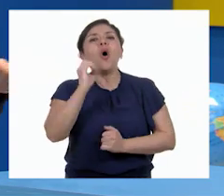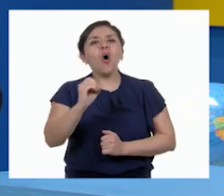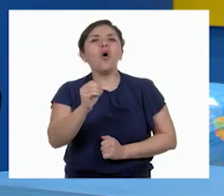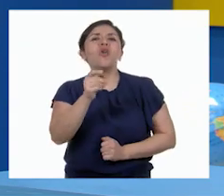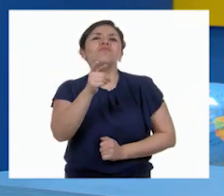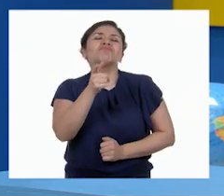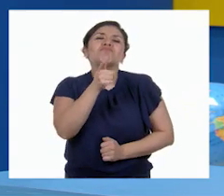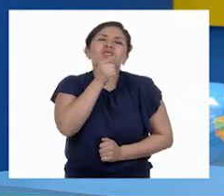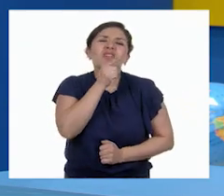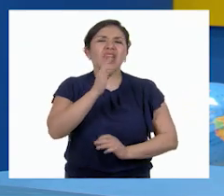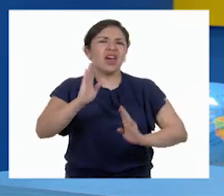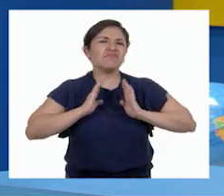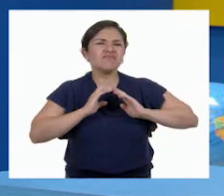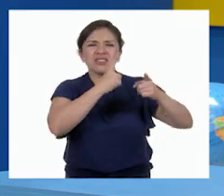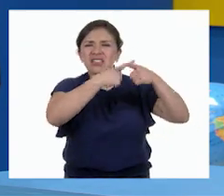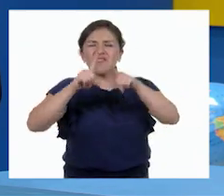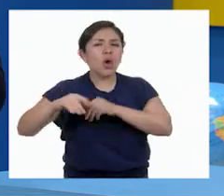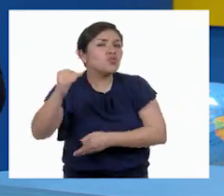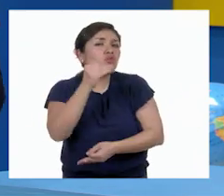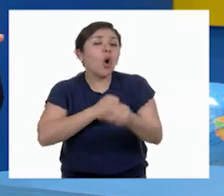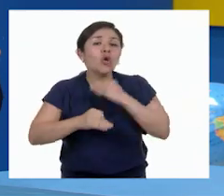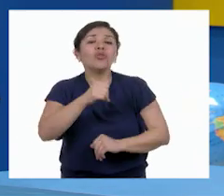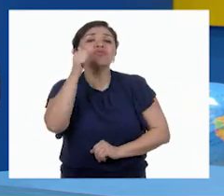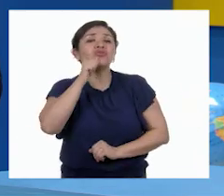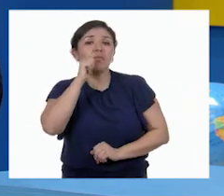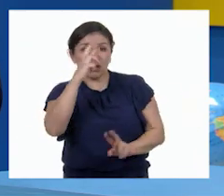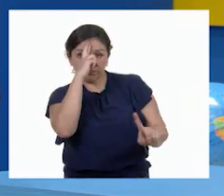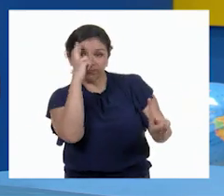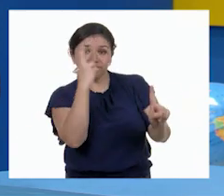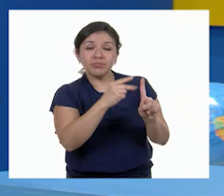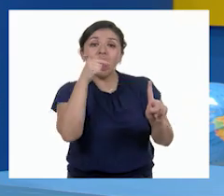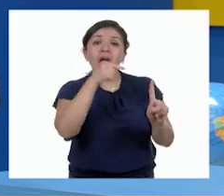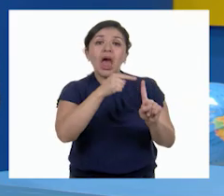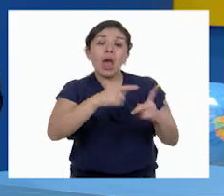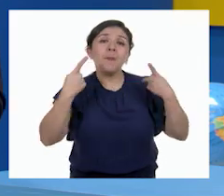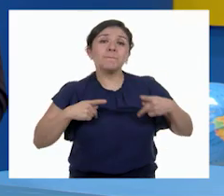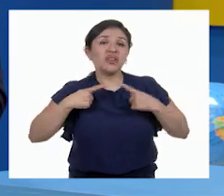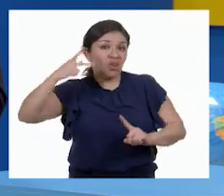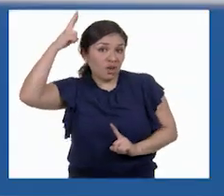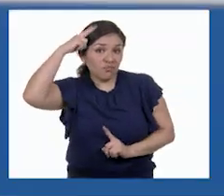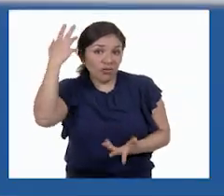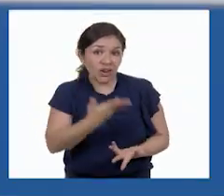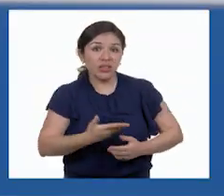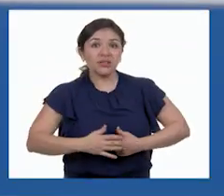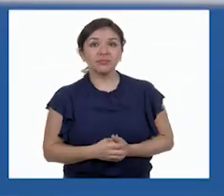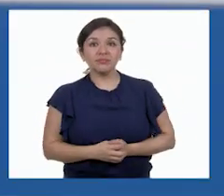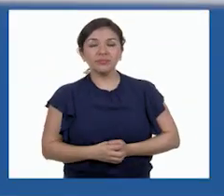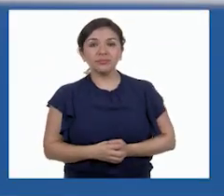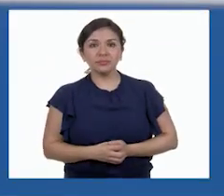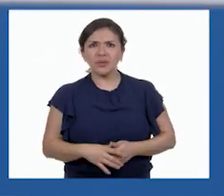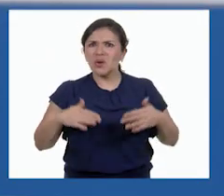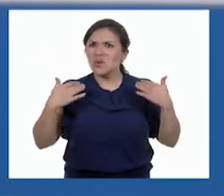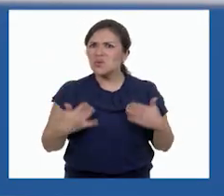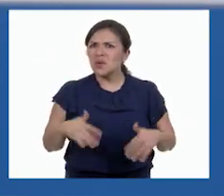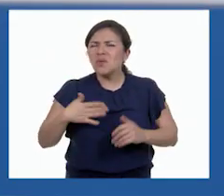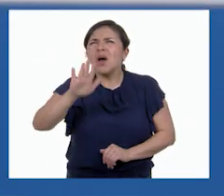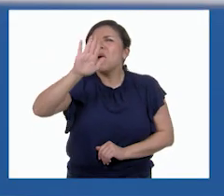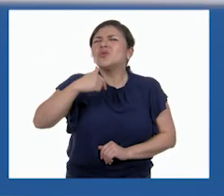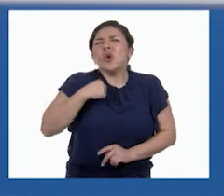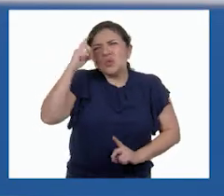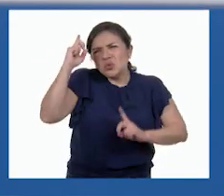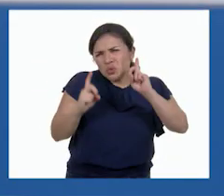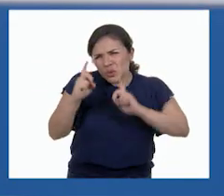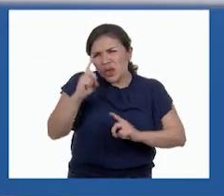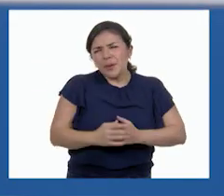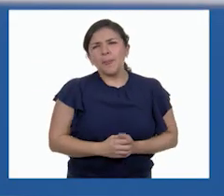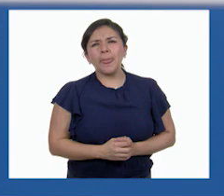del ejército, todos respondían a la autoridad de Díaz. ¡Wow! Sí. Oye, maestra, pero tengo una